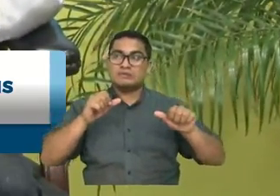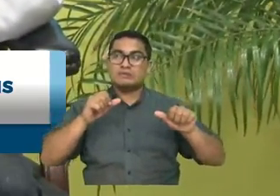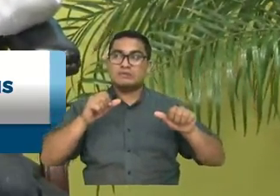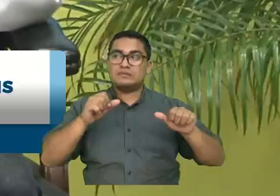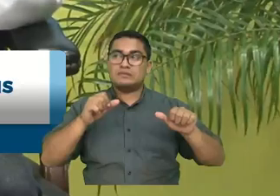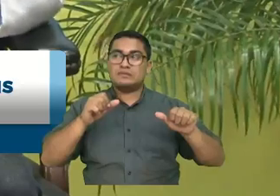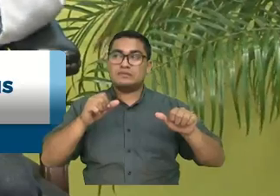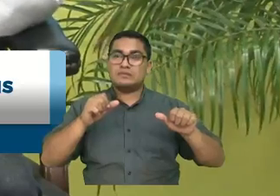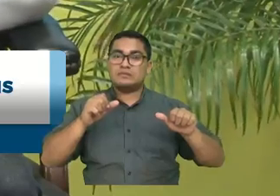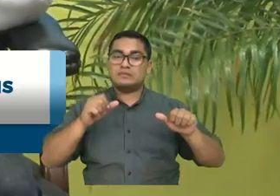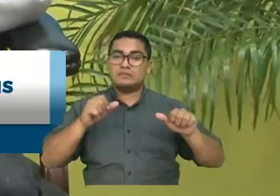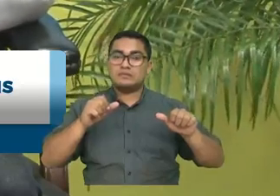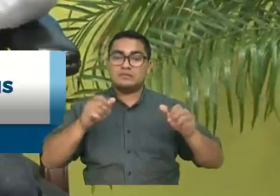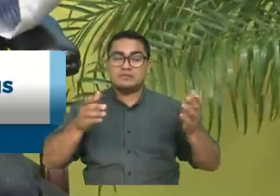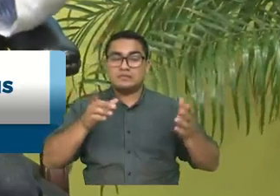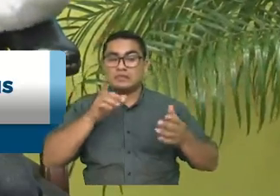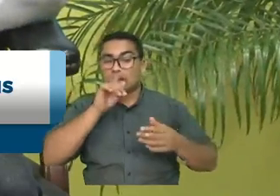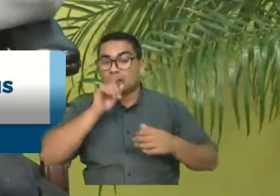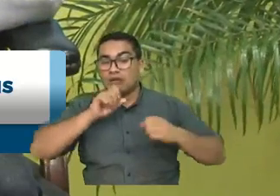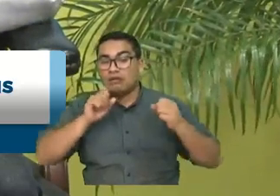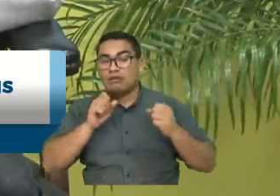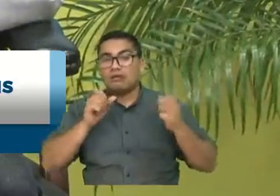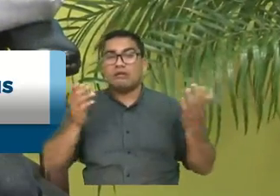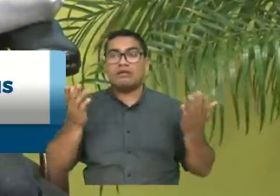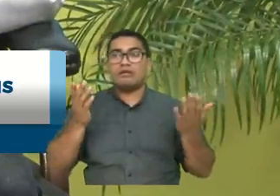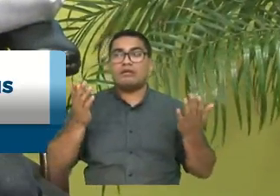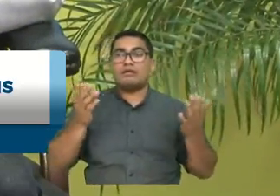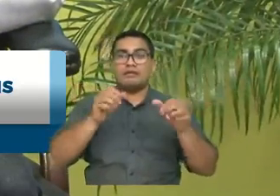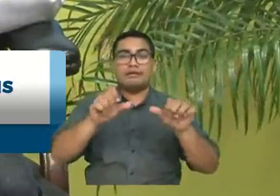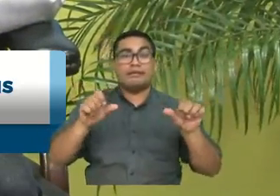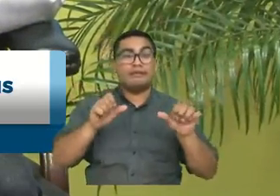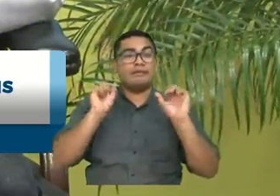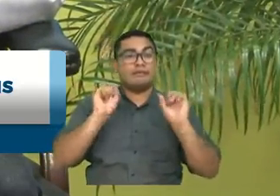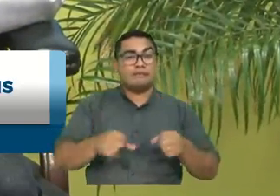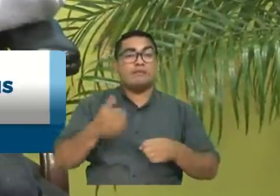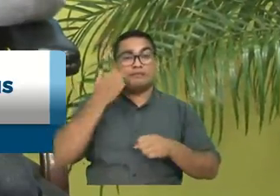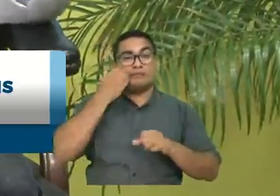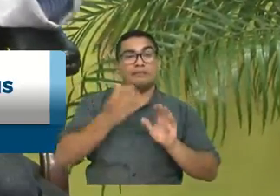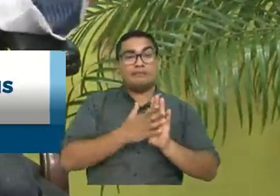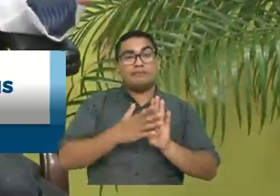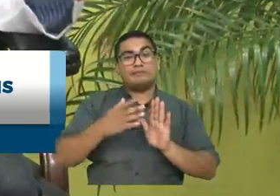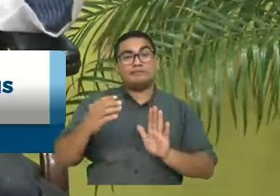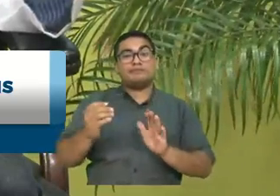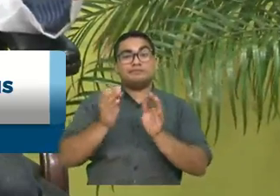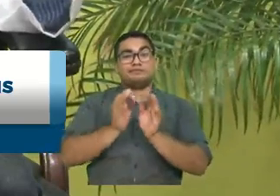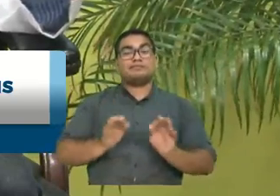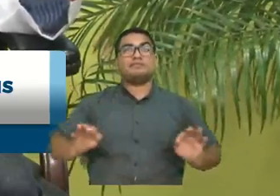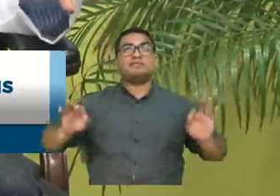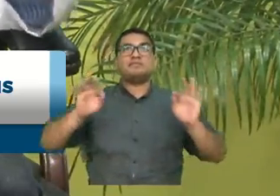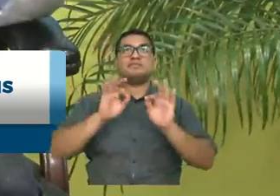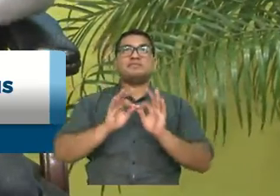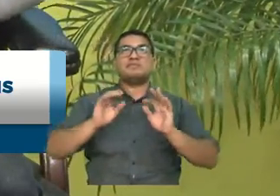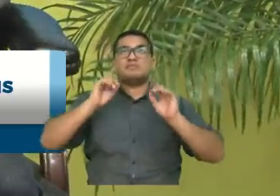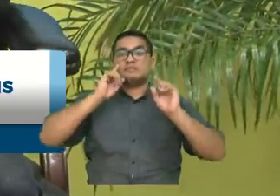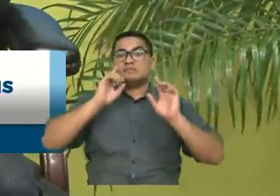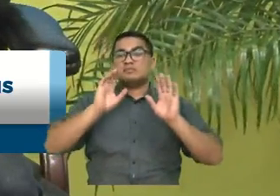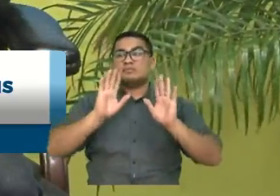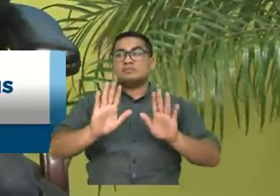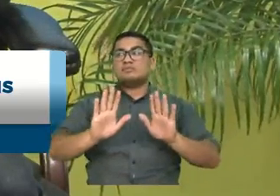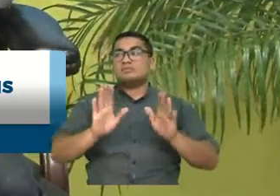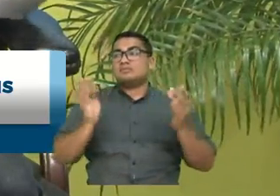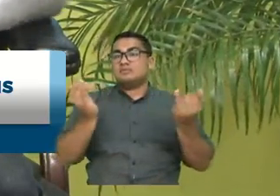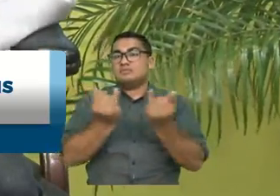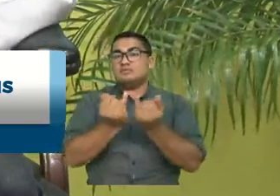manipular inadecuadamente los animalitos que pueden estar relacionados a la transmisión de esta enfermedad. Y esa es otra de las medidas de prevenir. Incluso el